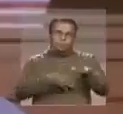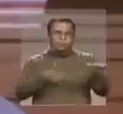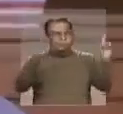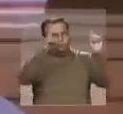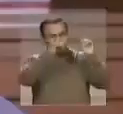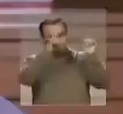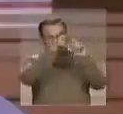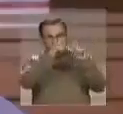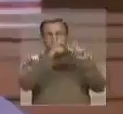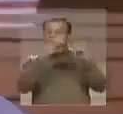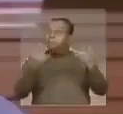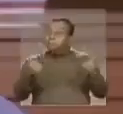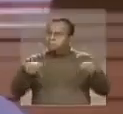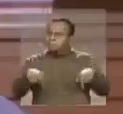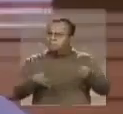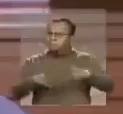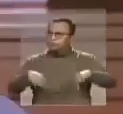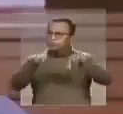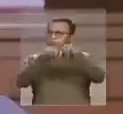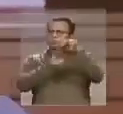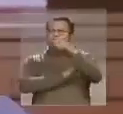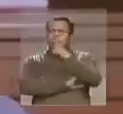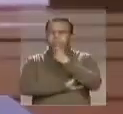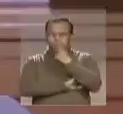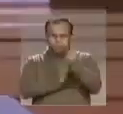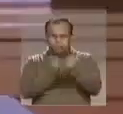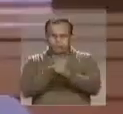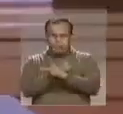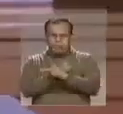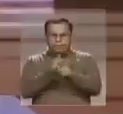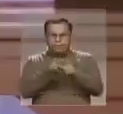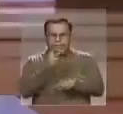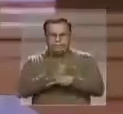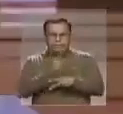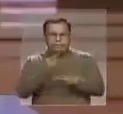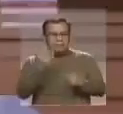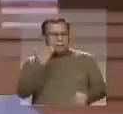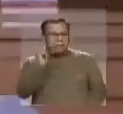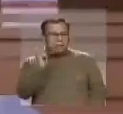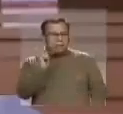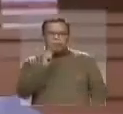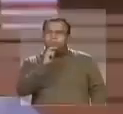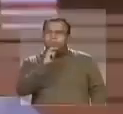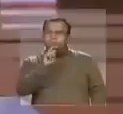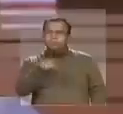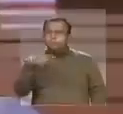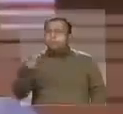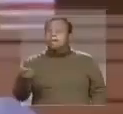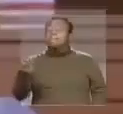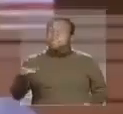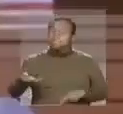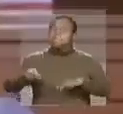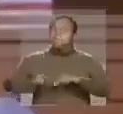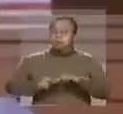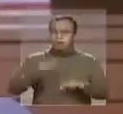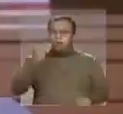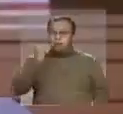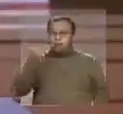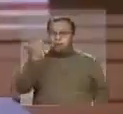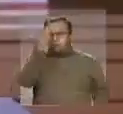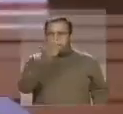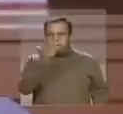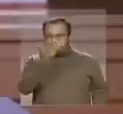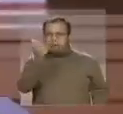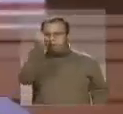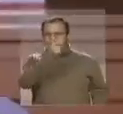sus reflexiones. Si esta sociedad ya es suficientemente violenta y agresiva con las mujeres, lo es todavía más con las mujeres